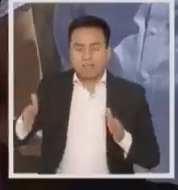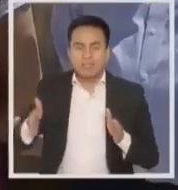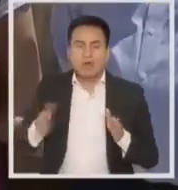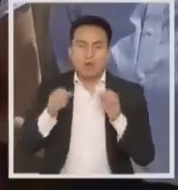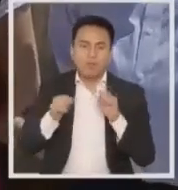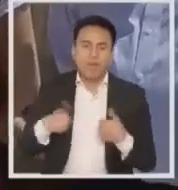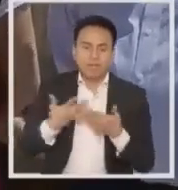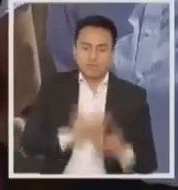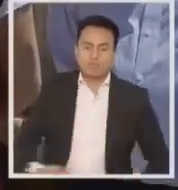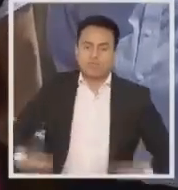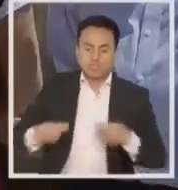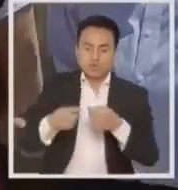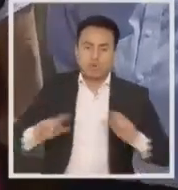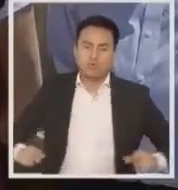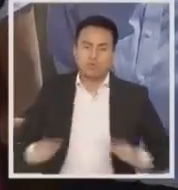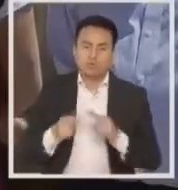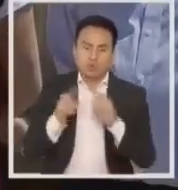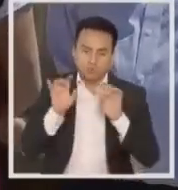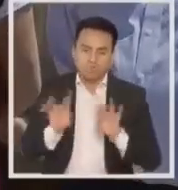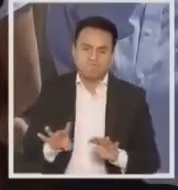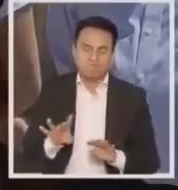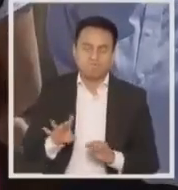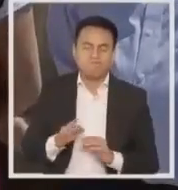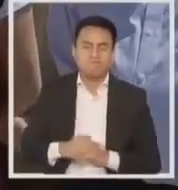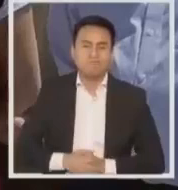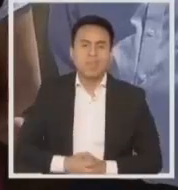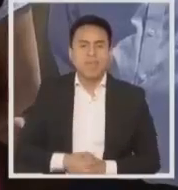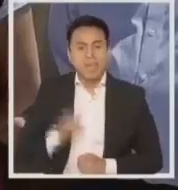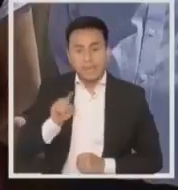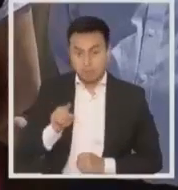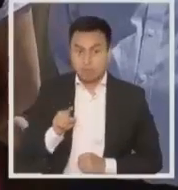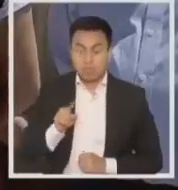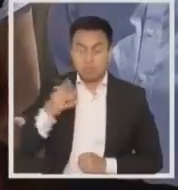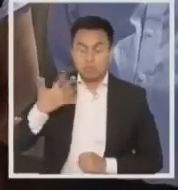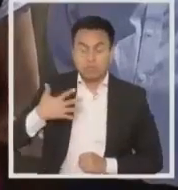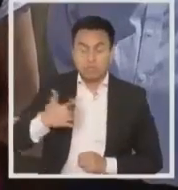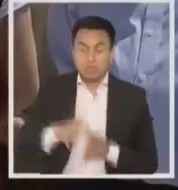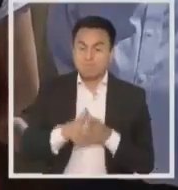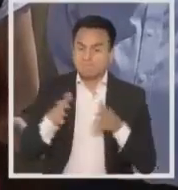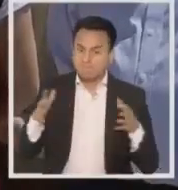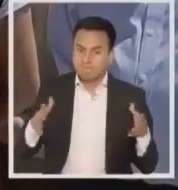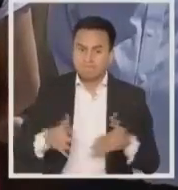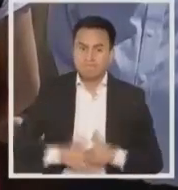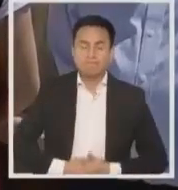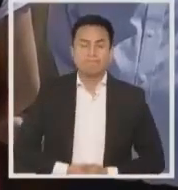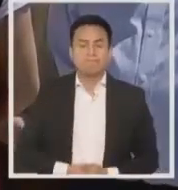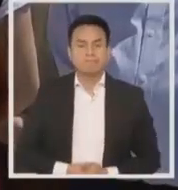de entregar los subsidios para la construcción definitiva. Y eso es tremendamente importante.